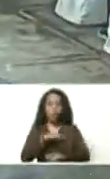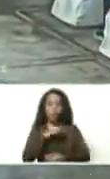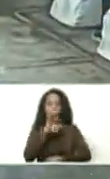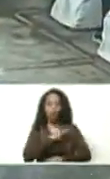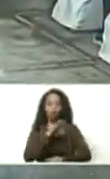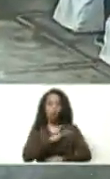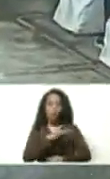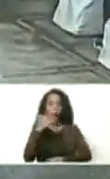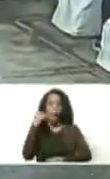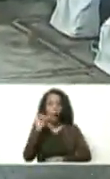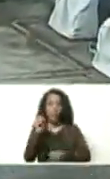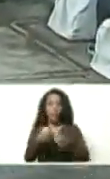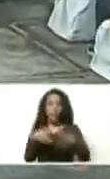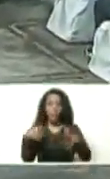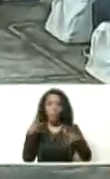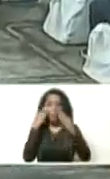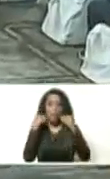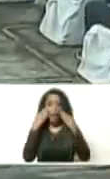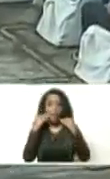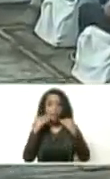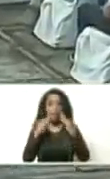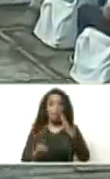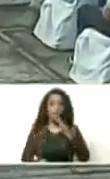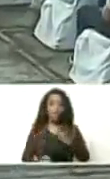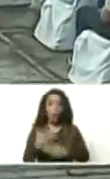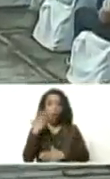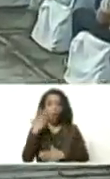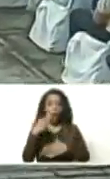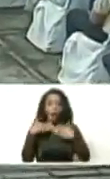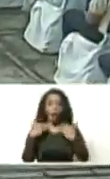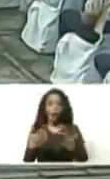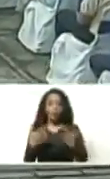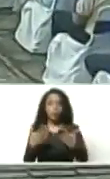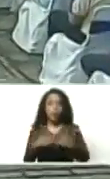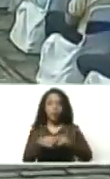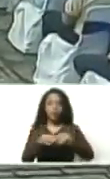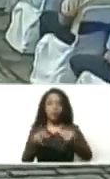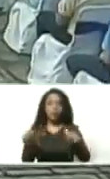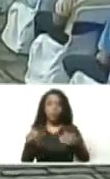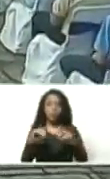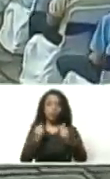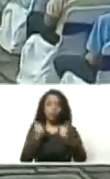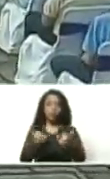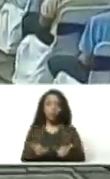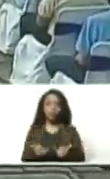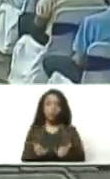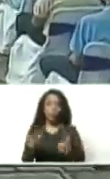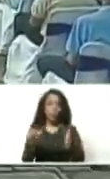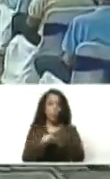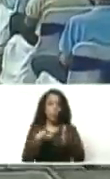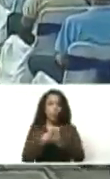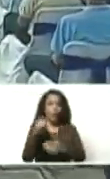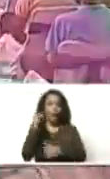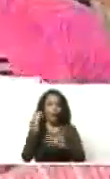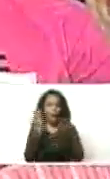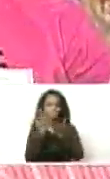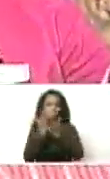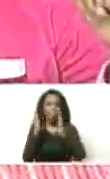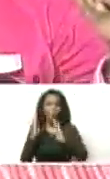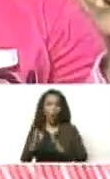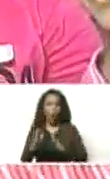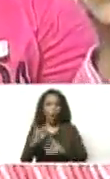socialismo tiene su campo experimental fundamental en el territorio inmediato, donde está nuestra escuela, donde está